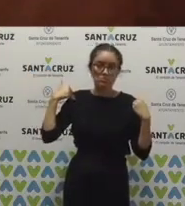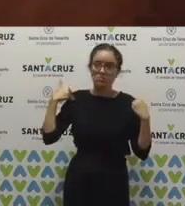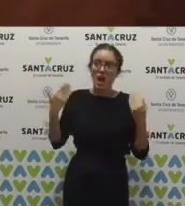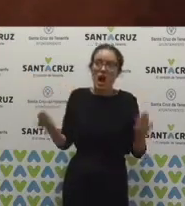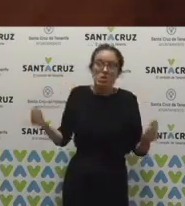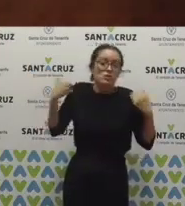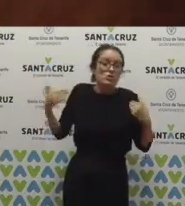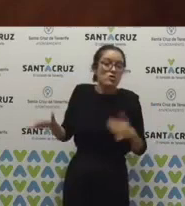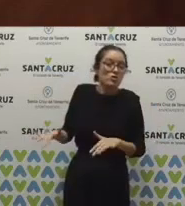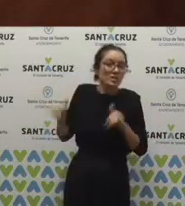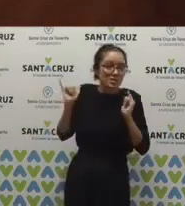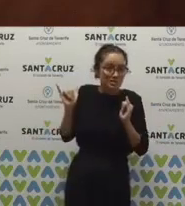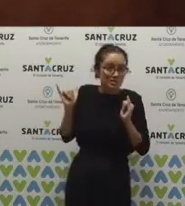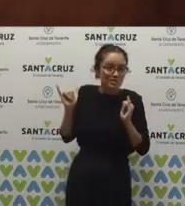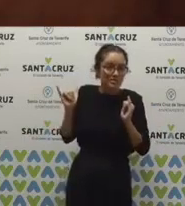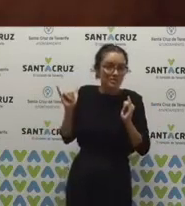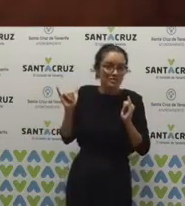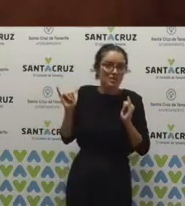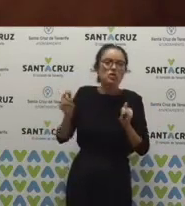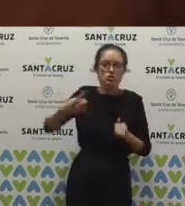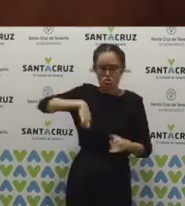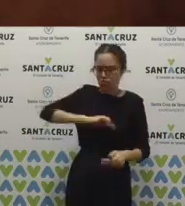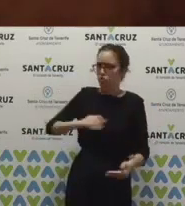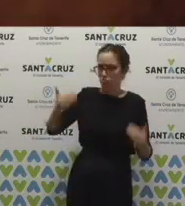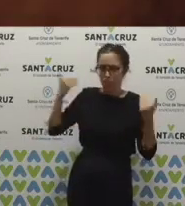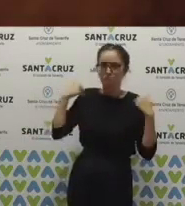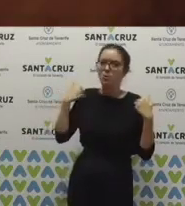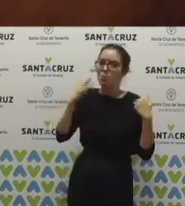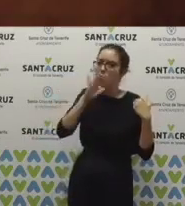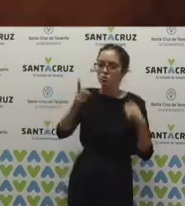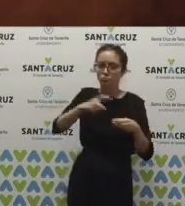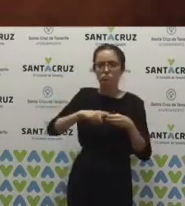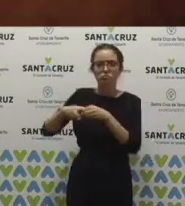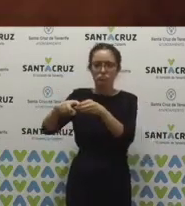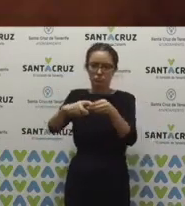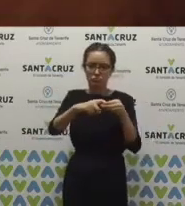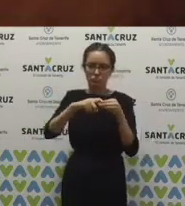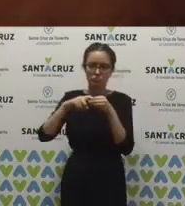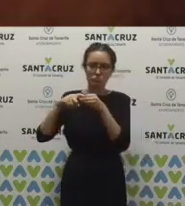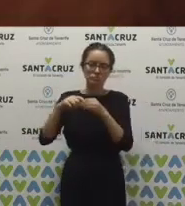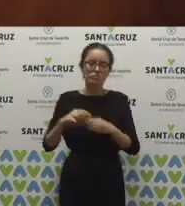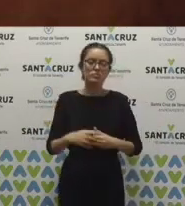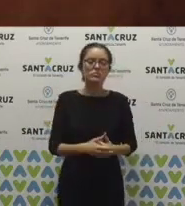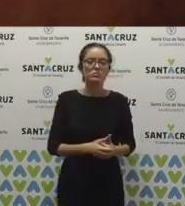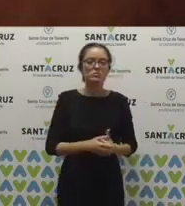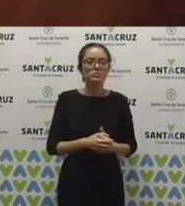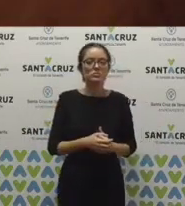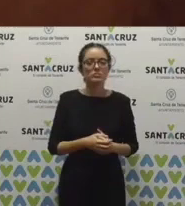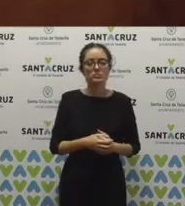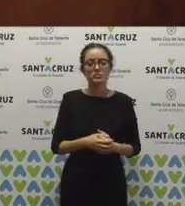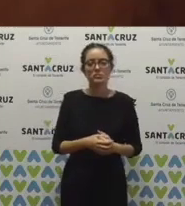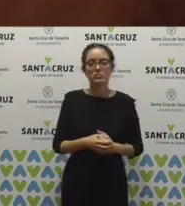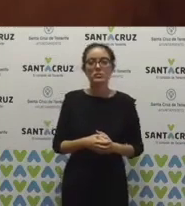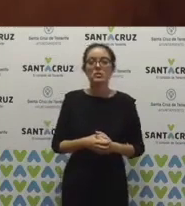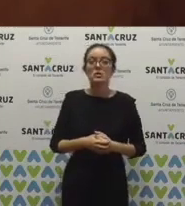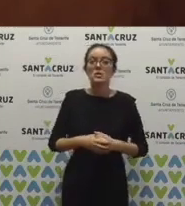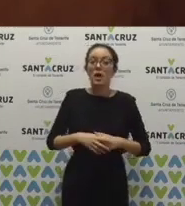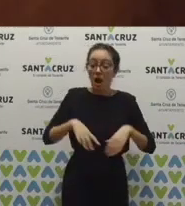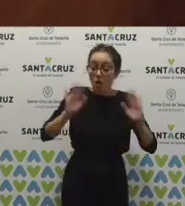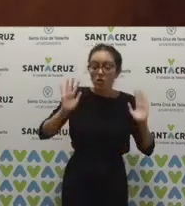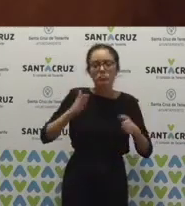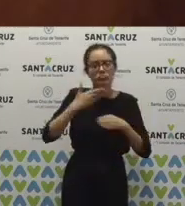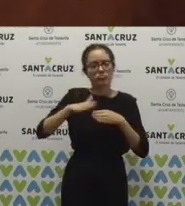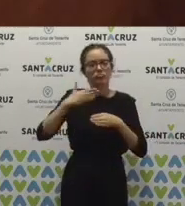nosotros quienes teníamos que asumirlas pese a eso se ha generado superávit en esta crisis